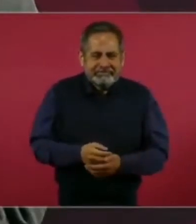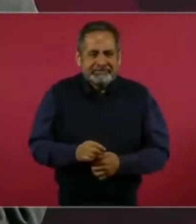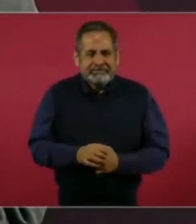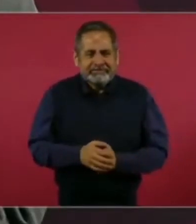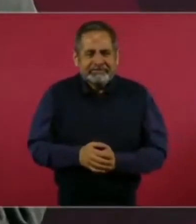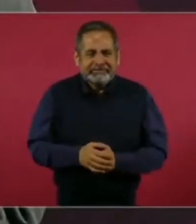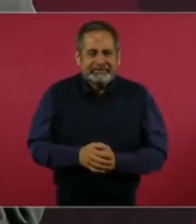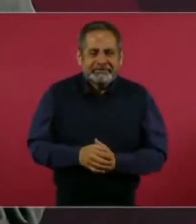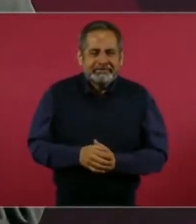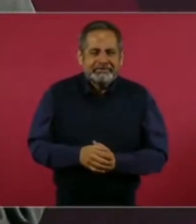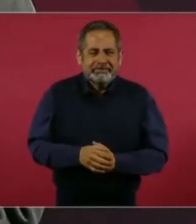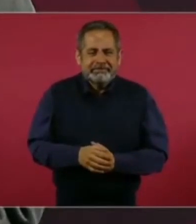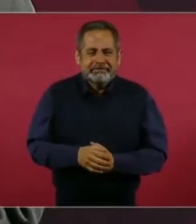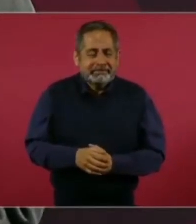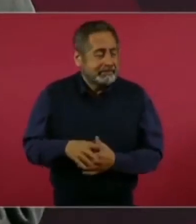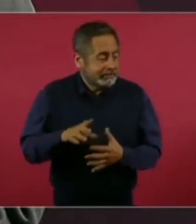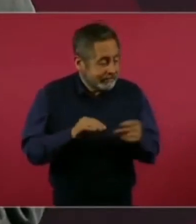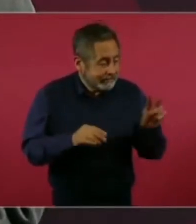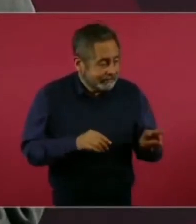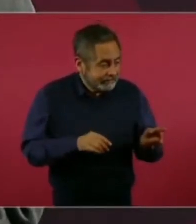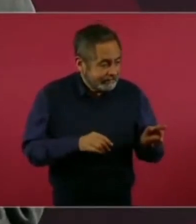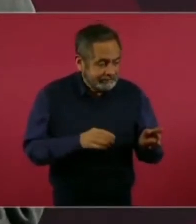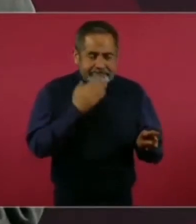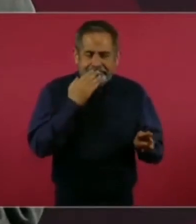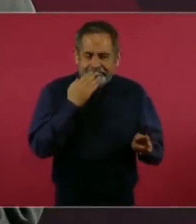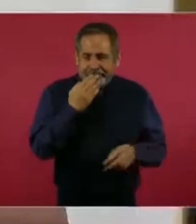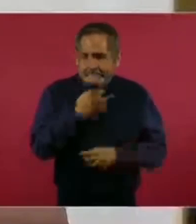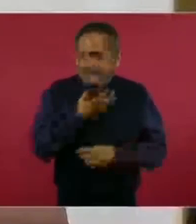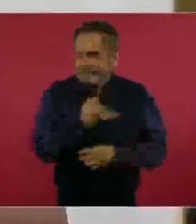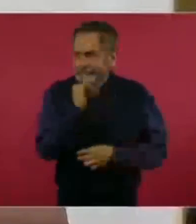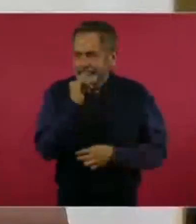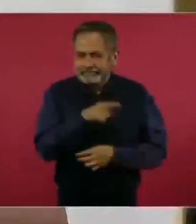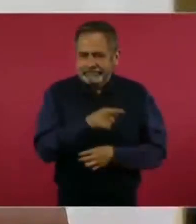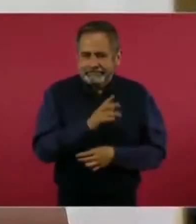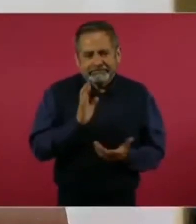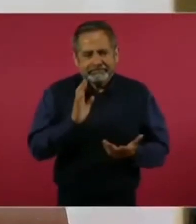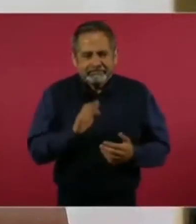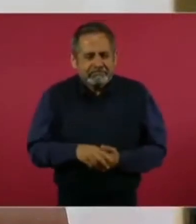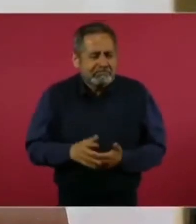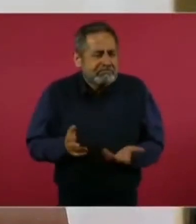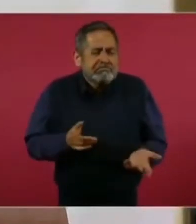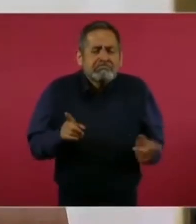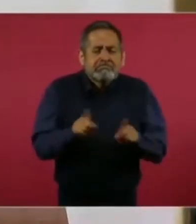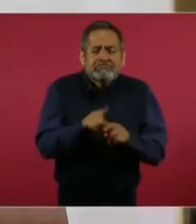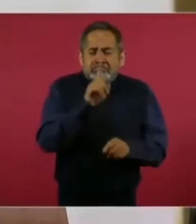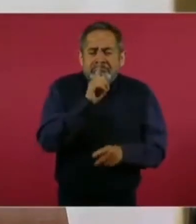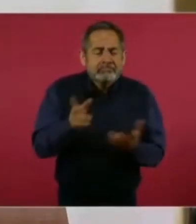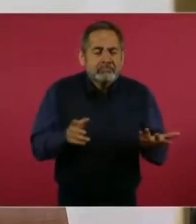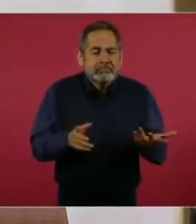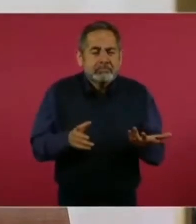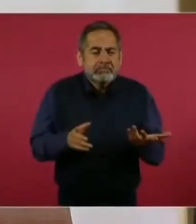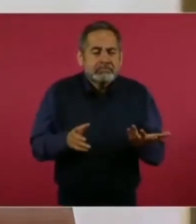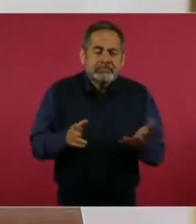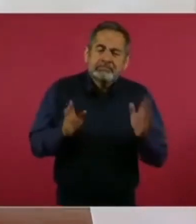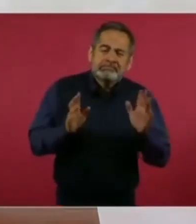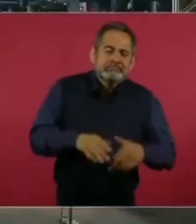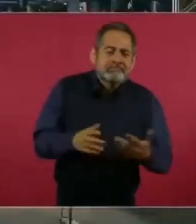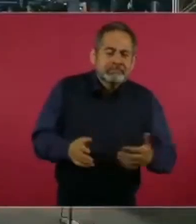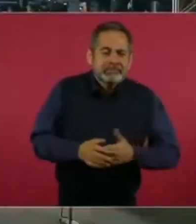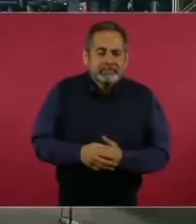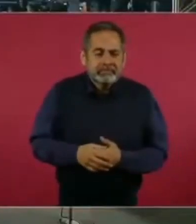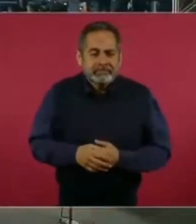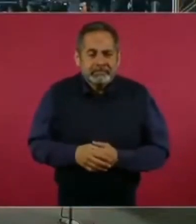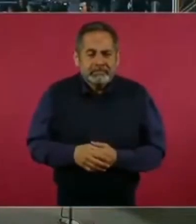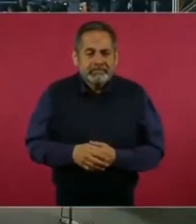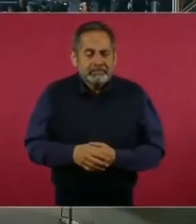eh hacen el ridículo Pero no pasa de ahí no llama a